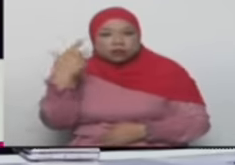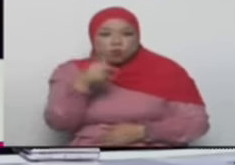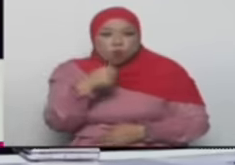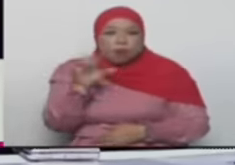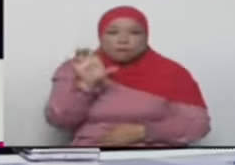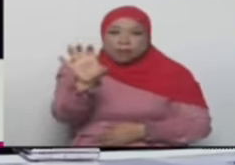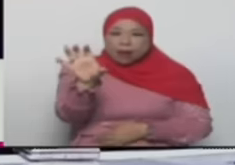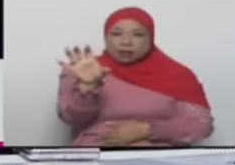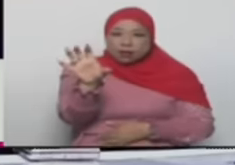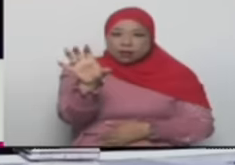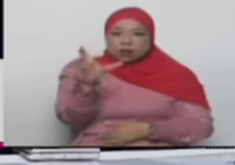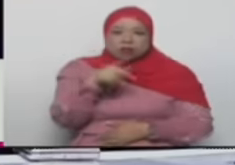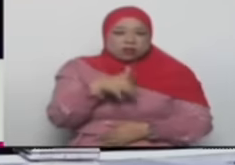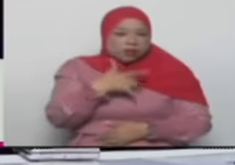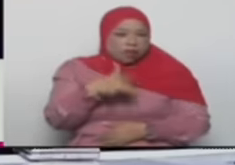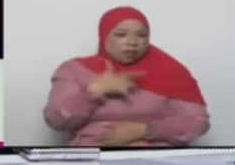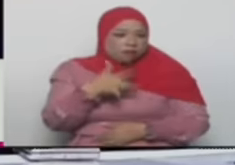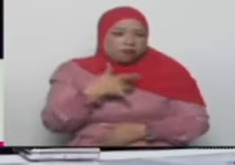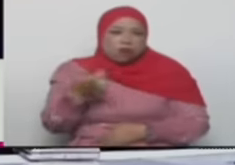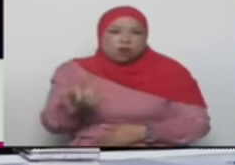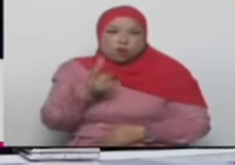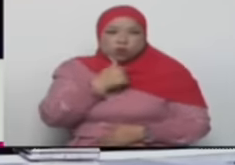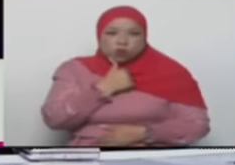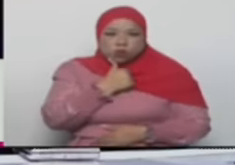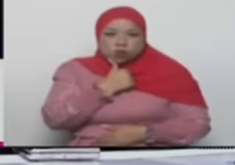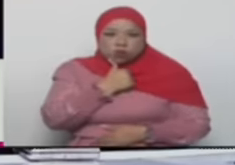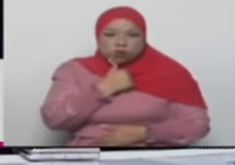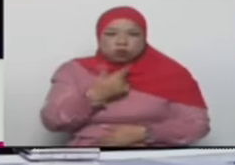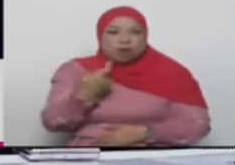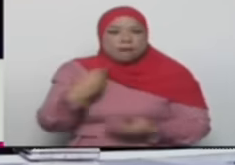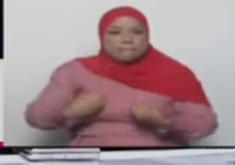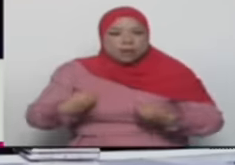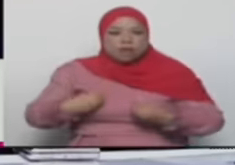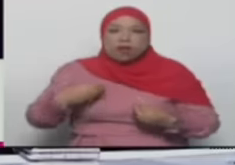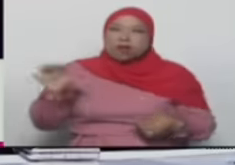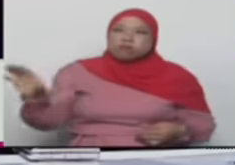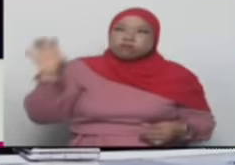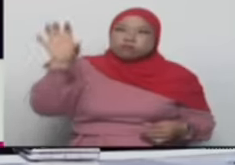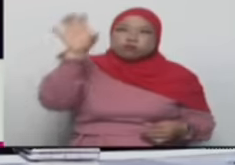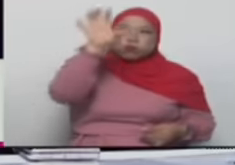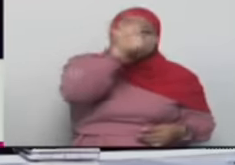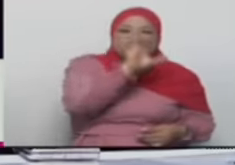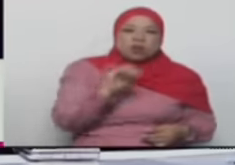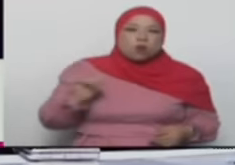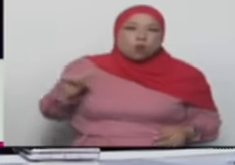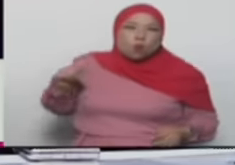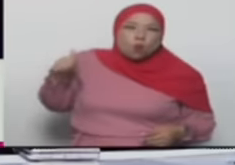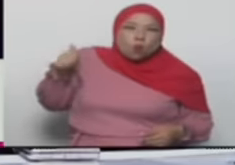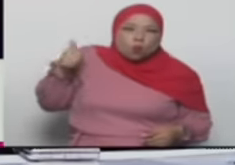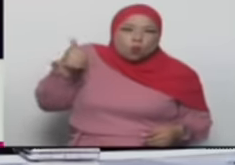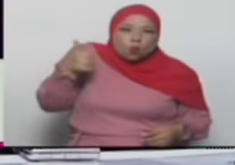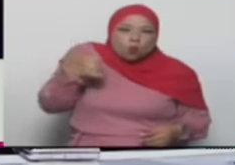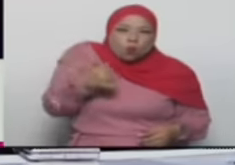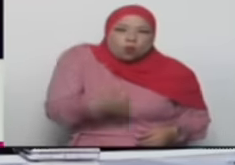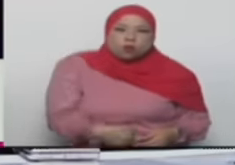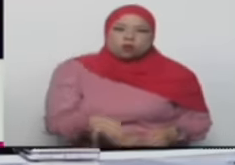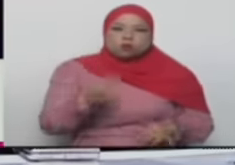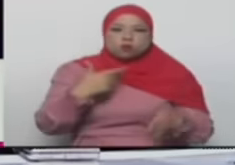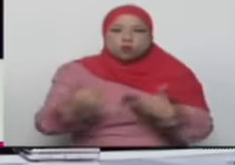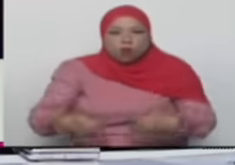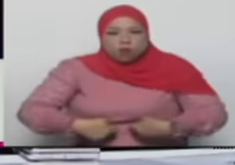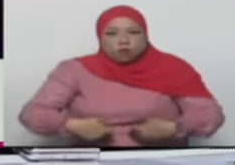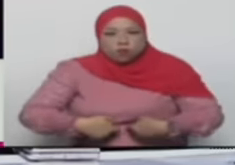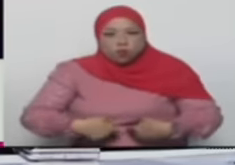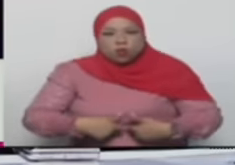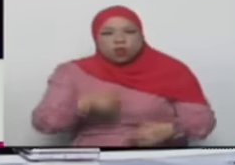patria. Muchos de ellos tienen mucho tiempo fuera del país y sencillamente terminan afiliados